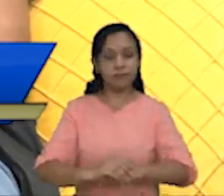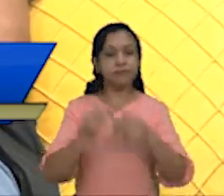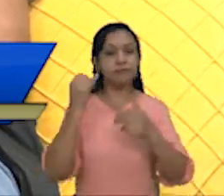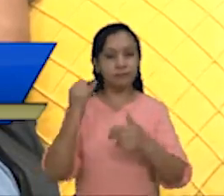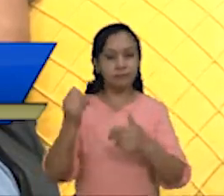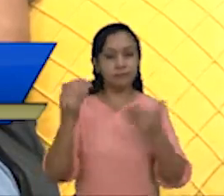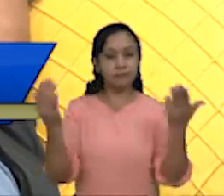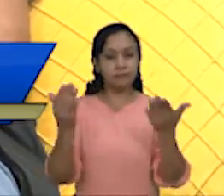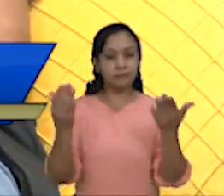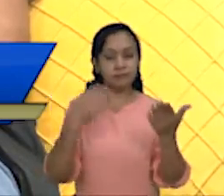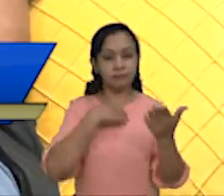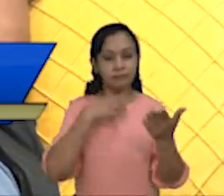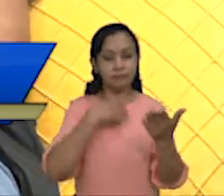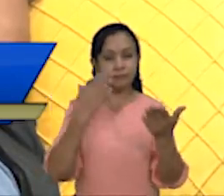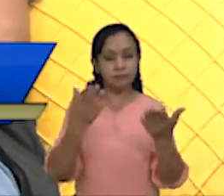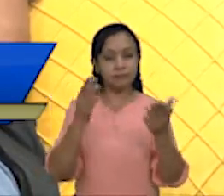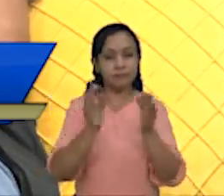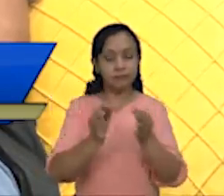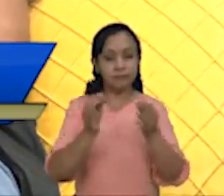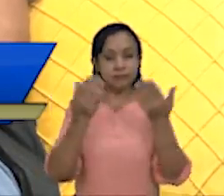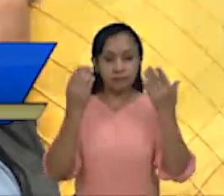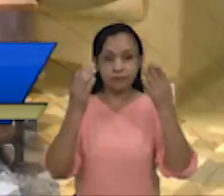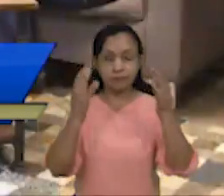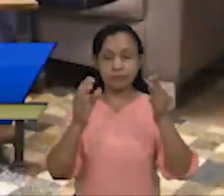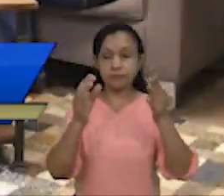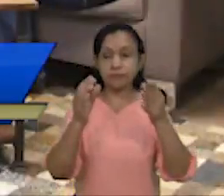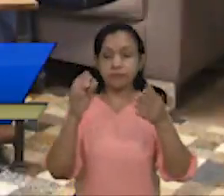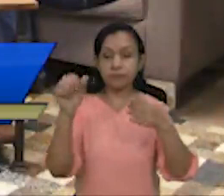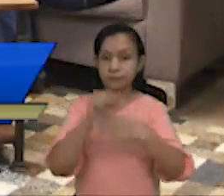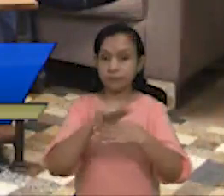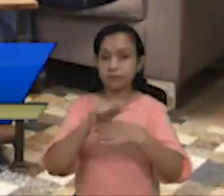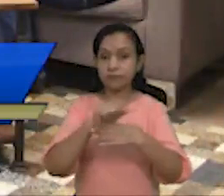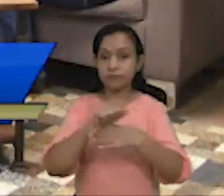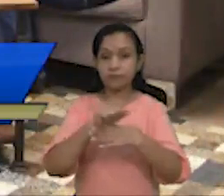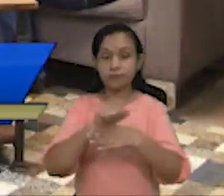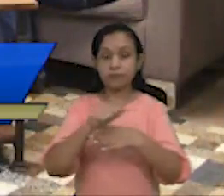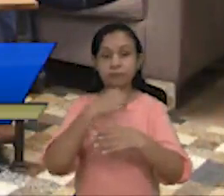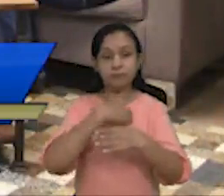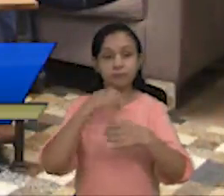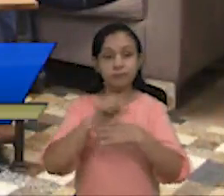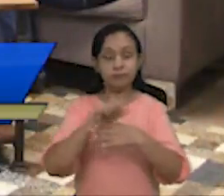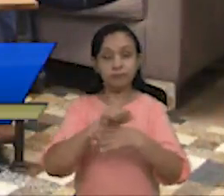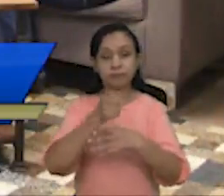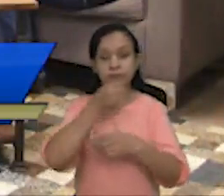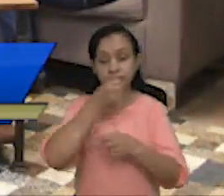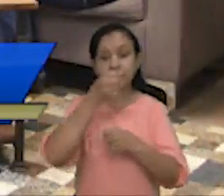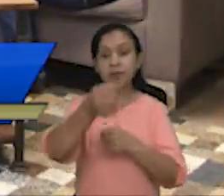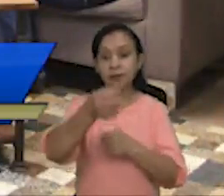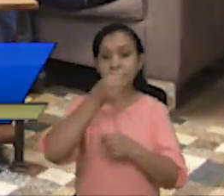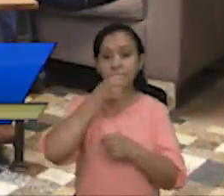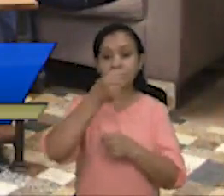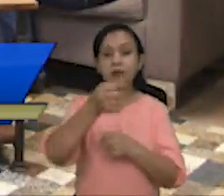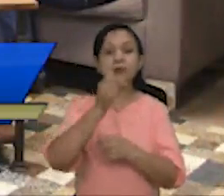tu objetividad, tus principios en el ejercicio de esta práctica, ¿verdad?, periodística, hasta